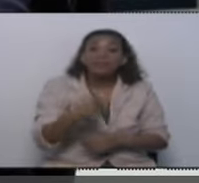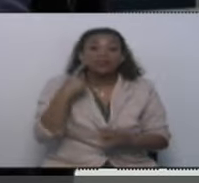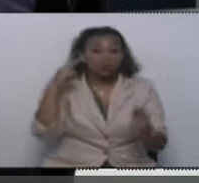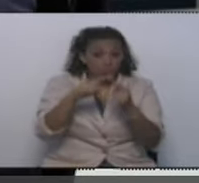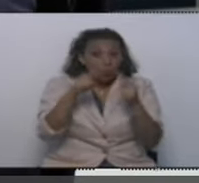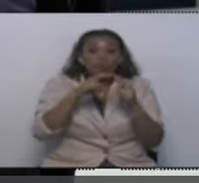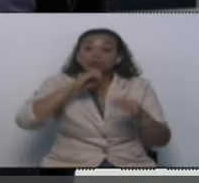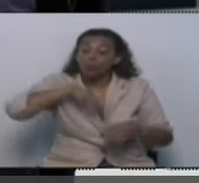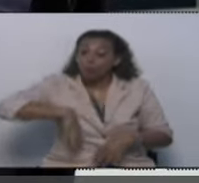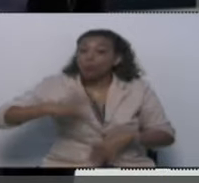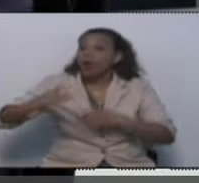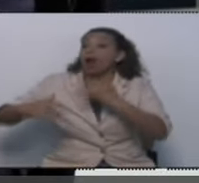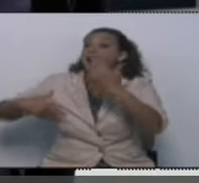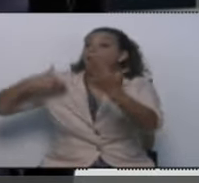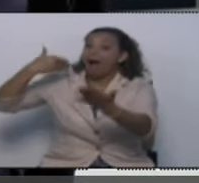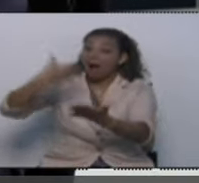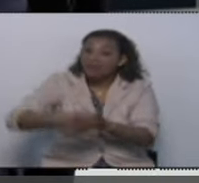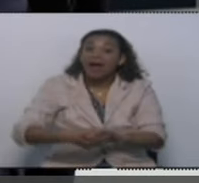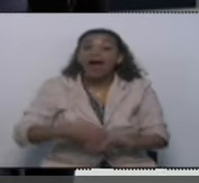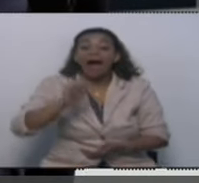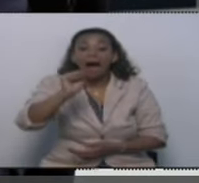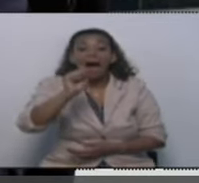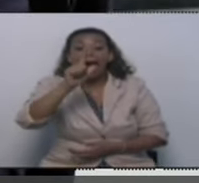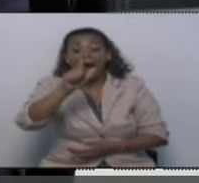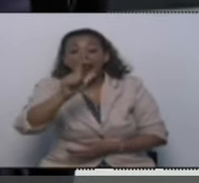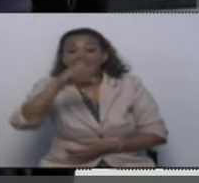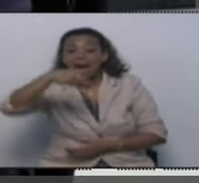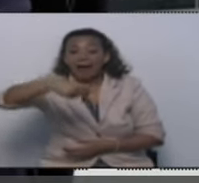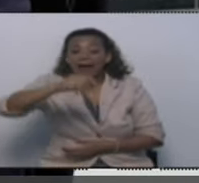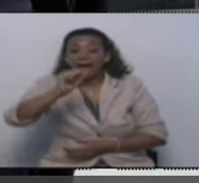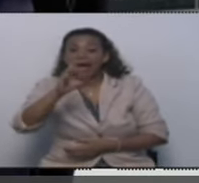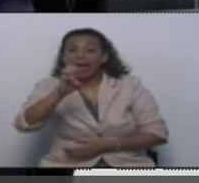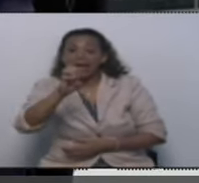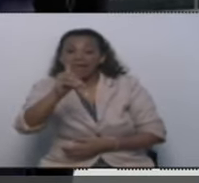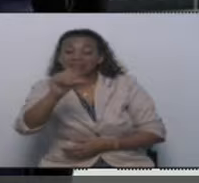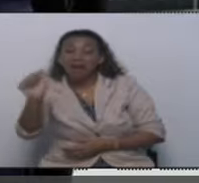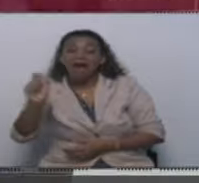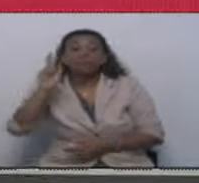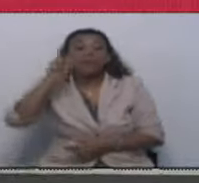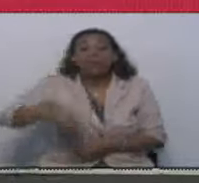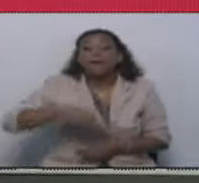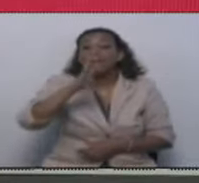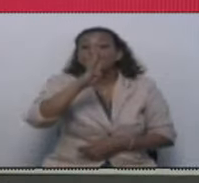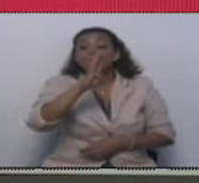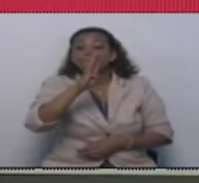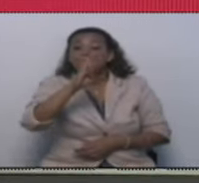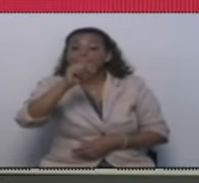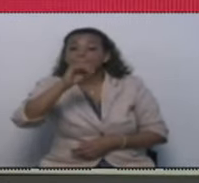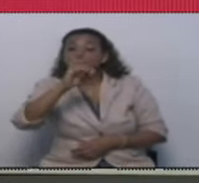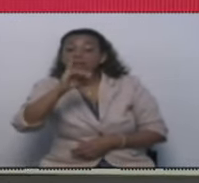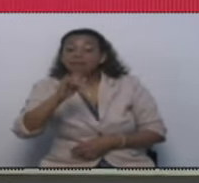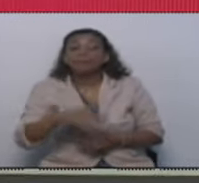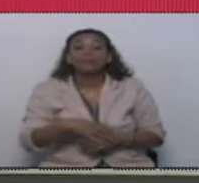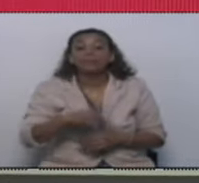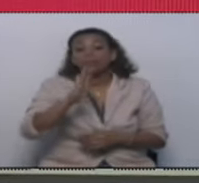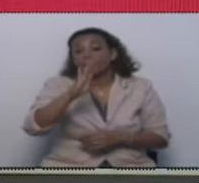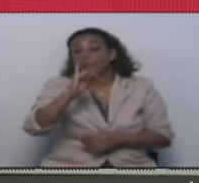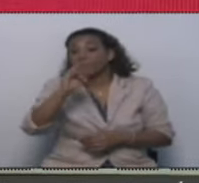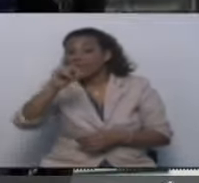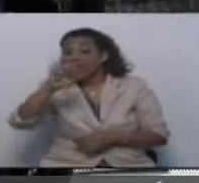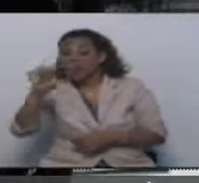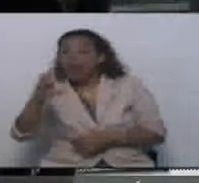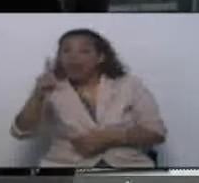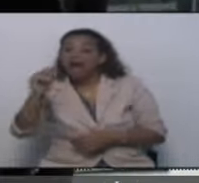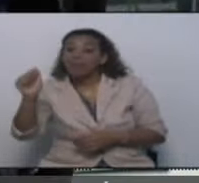conoce suficientemente. El grupo Al-Qaeda y el famoso Bin Laden ¿Quién lo creó? Estados Unidos